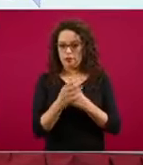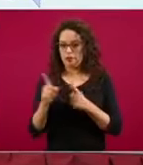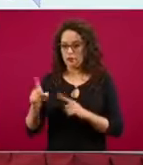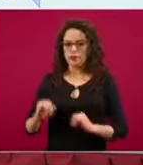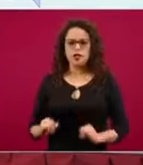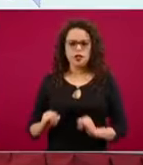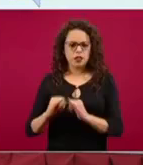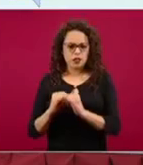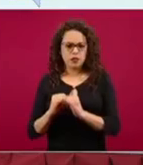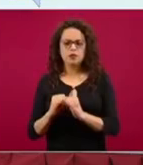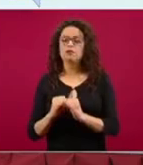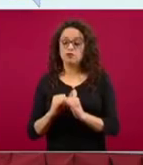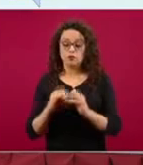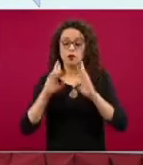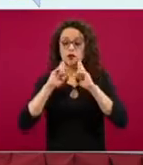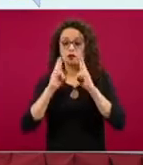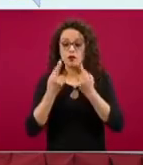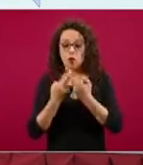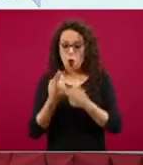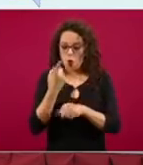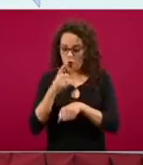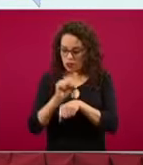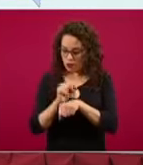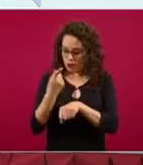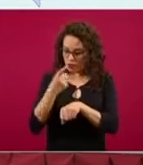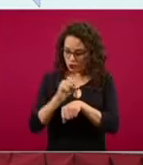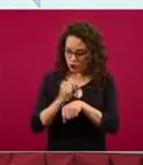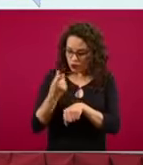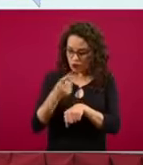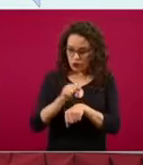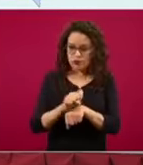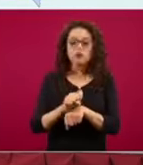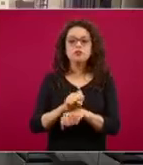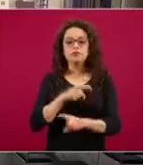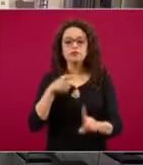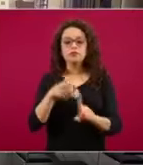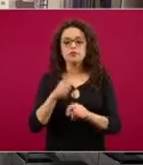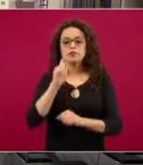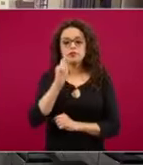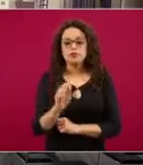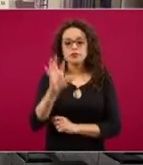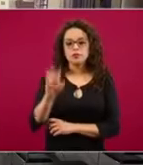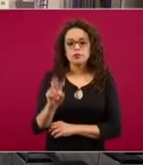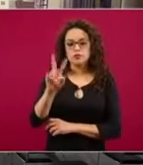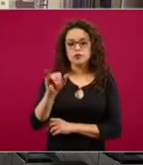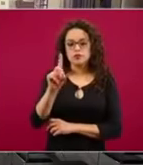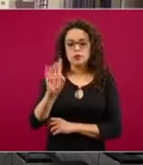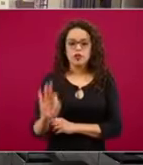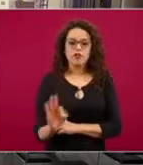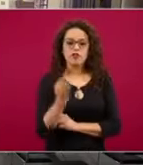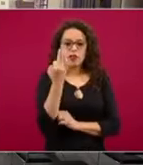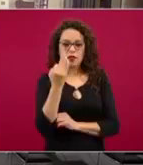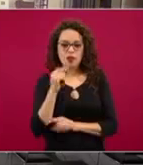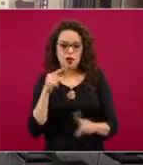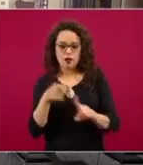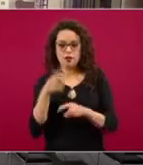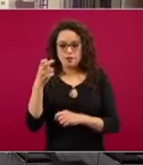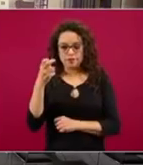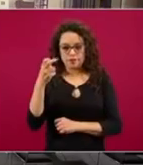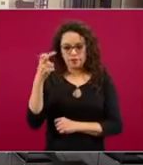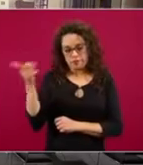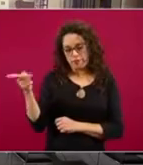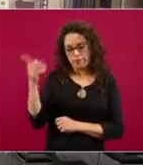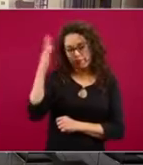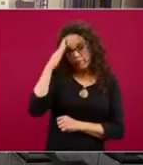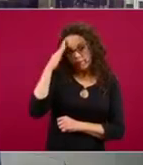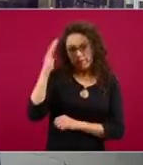semanas se reúne, esto es precisamente en el marco del Comando Centralizado COVID Federal, y en ese comité está